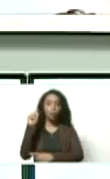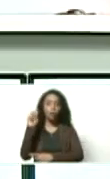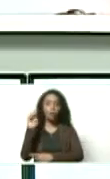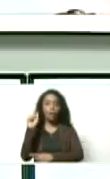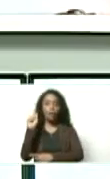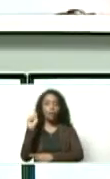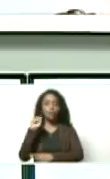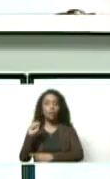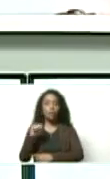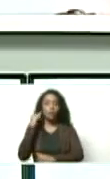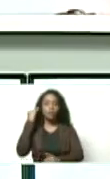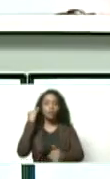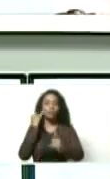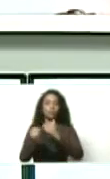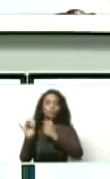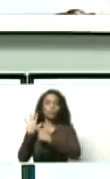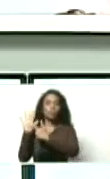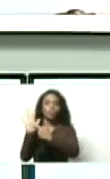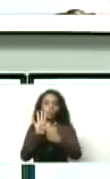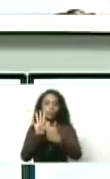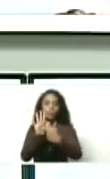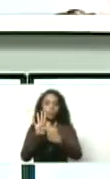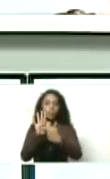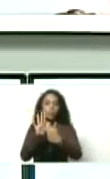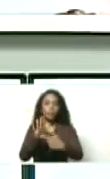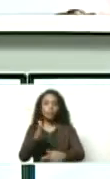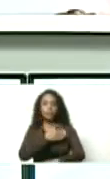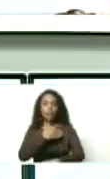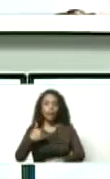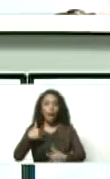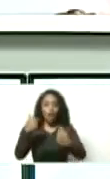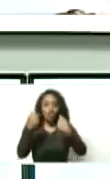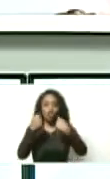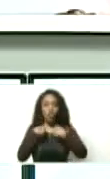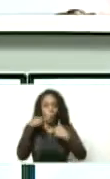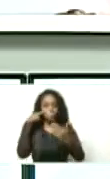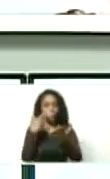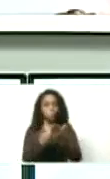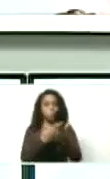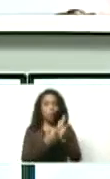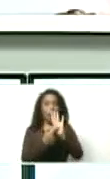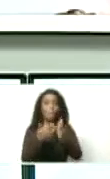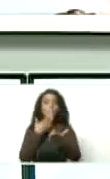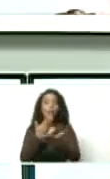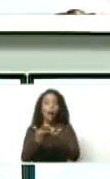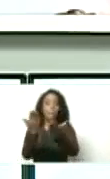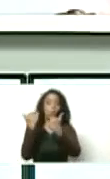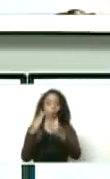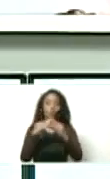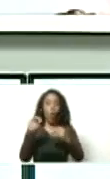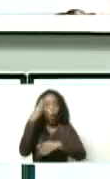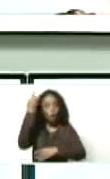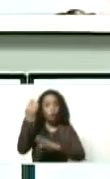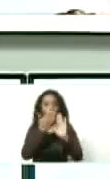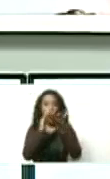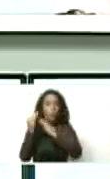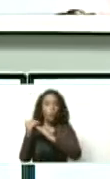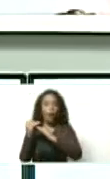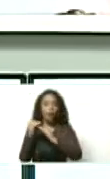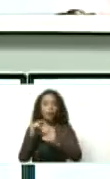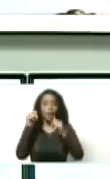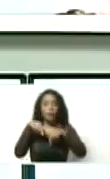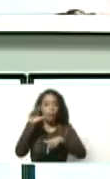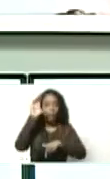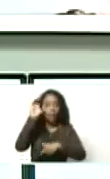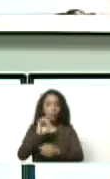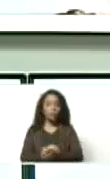Y vamos a ver el último ejemplo que quería yo mostrarles para pedir el apoyo de todos los consejos comunales y comunas del